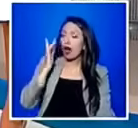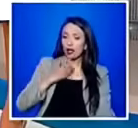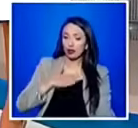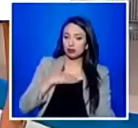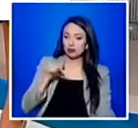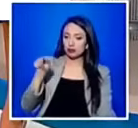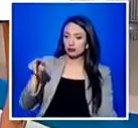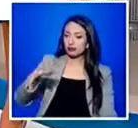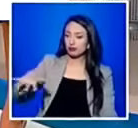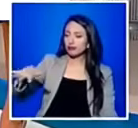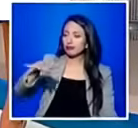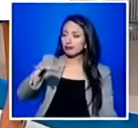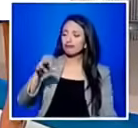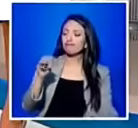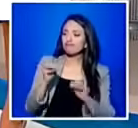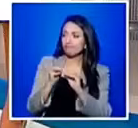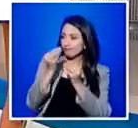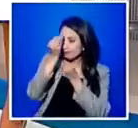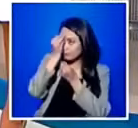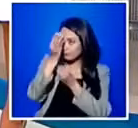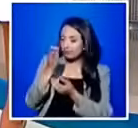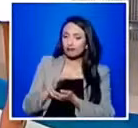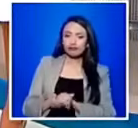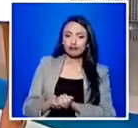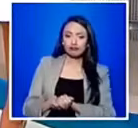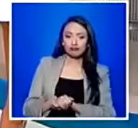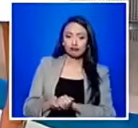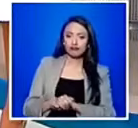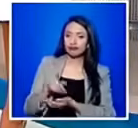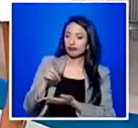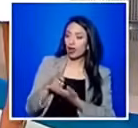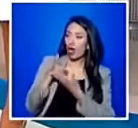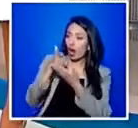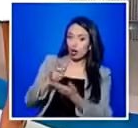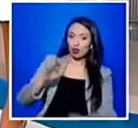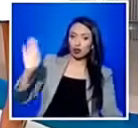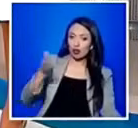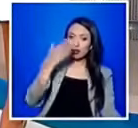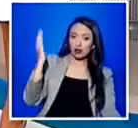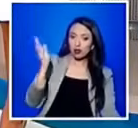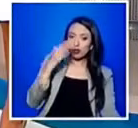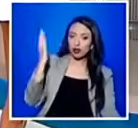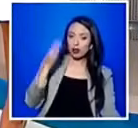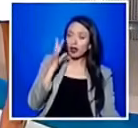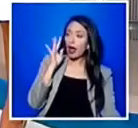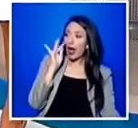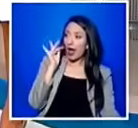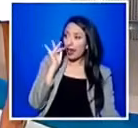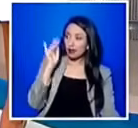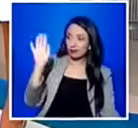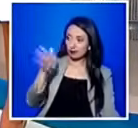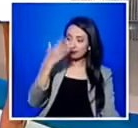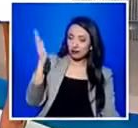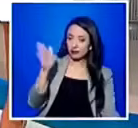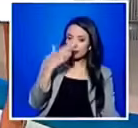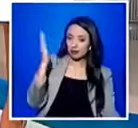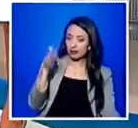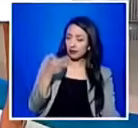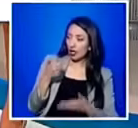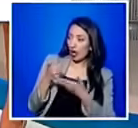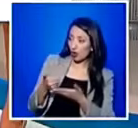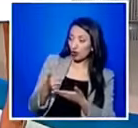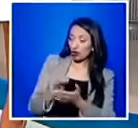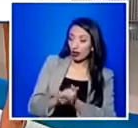para darnos más información a esta hora. Está también ayudando al tráfico, Alexito, a que los vehículos puedan circular y sobre todo con